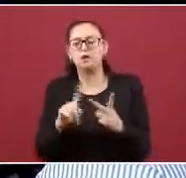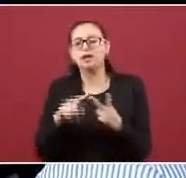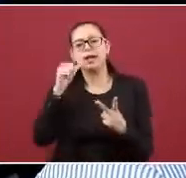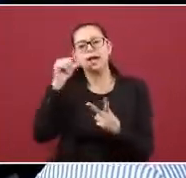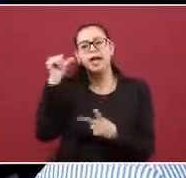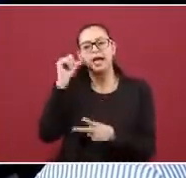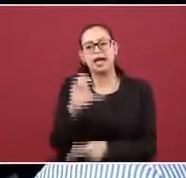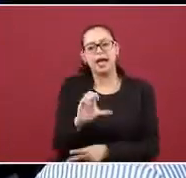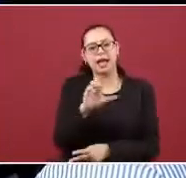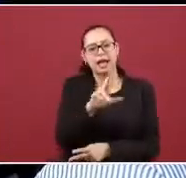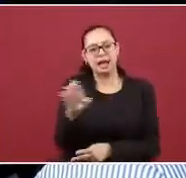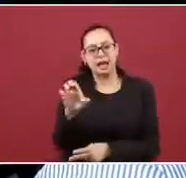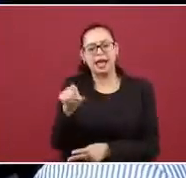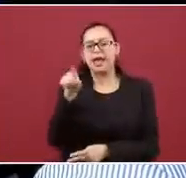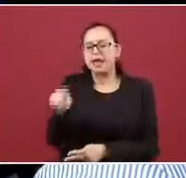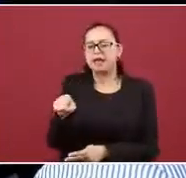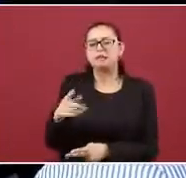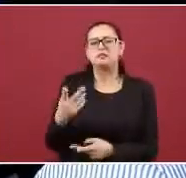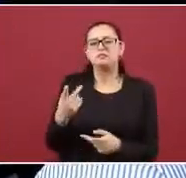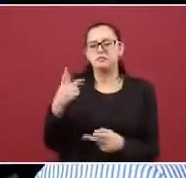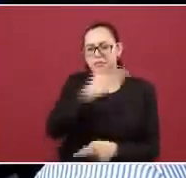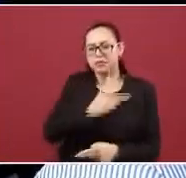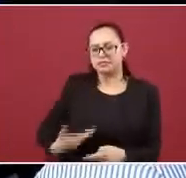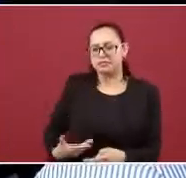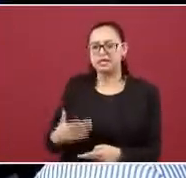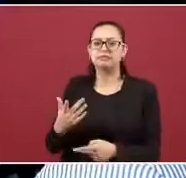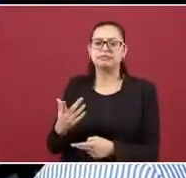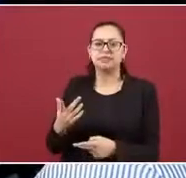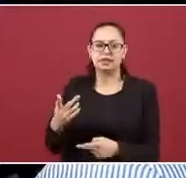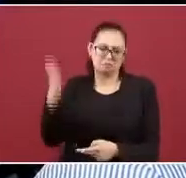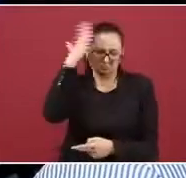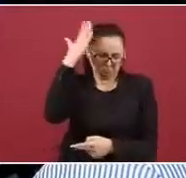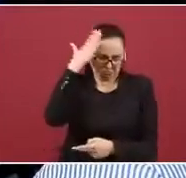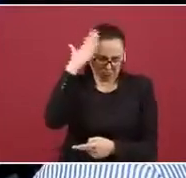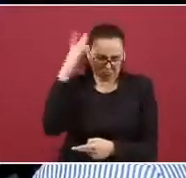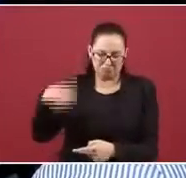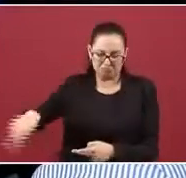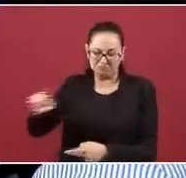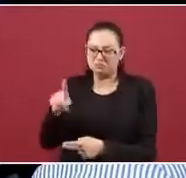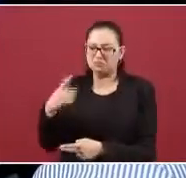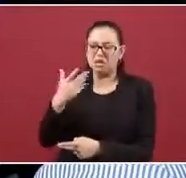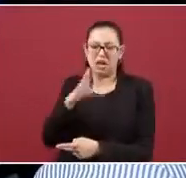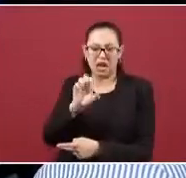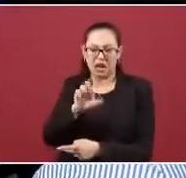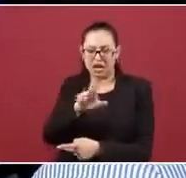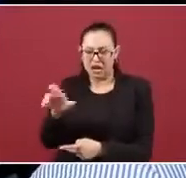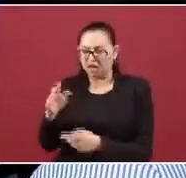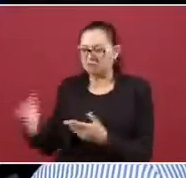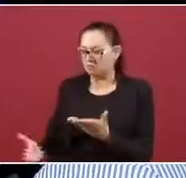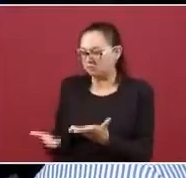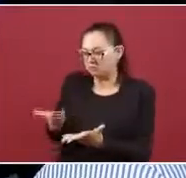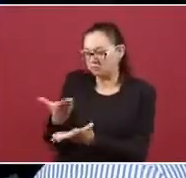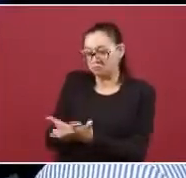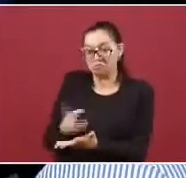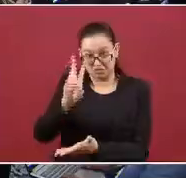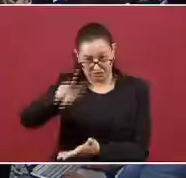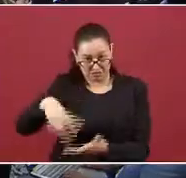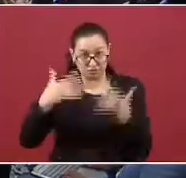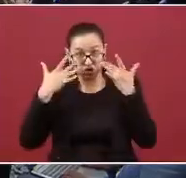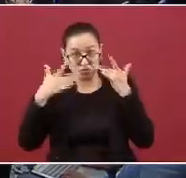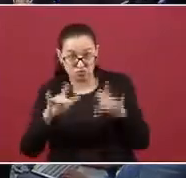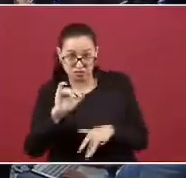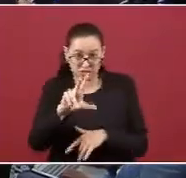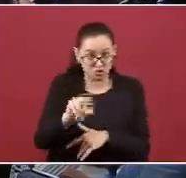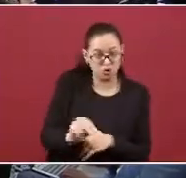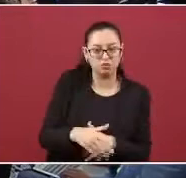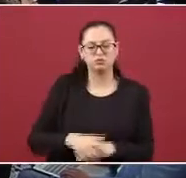el presidente de la CRE, ¿qué fue lo que conversaron y si es correcto o no que le puso la renuncia sobre la mesa? Gracias.